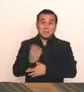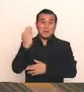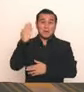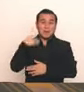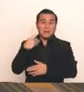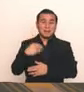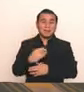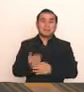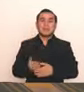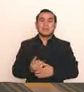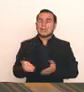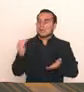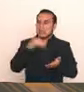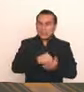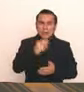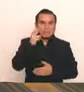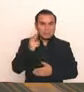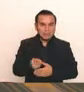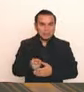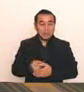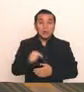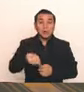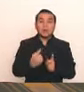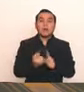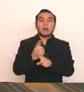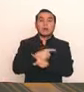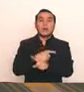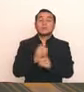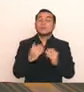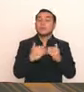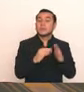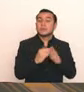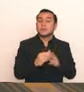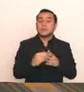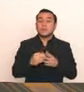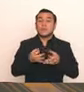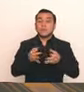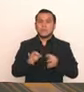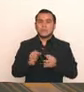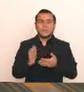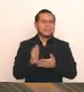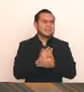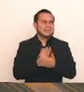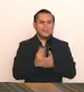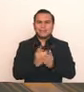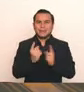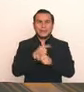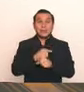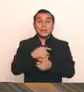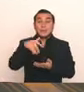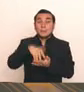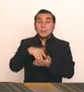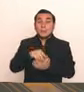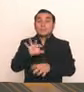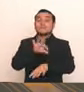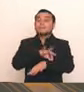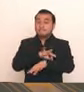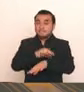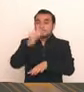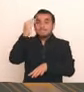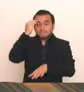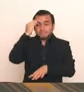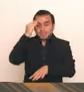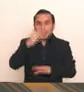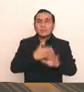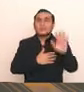condenen a lo mismo de siempre tienen que cambiar que hoy van a hacer las cosas distintas ellos no cambiarán y el pueblo solo sabe ese día